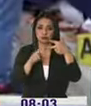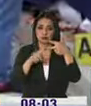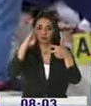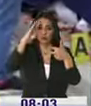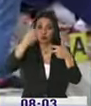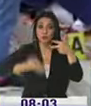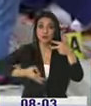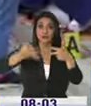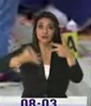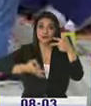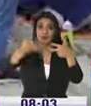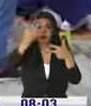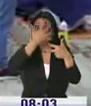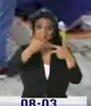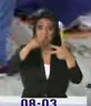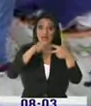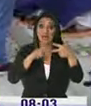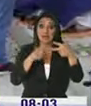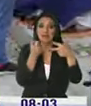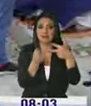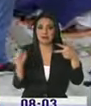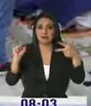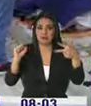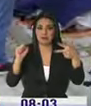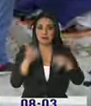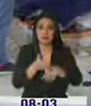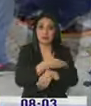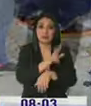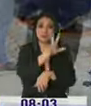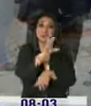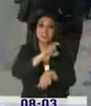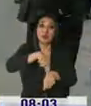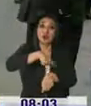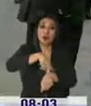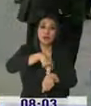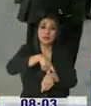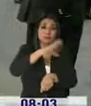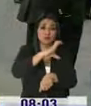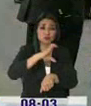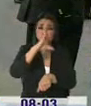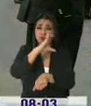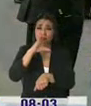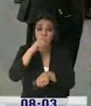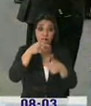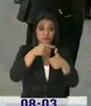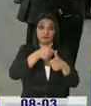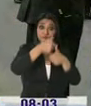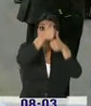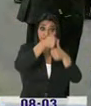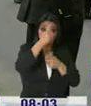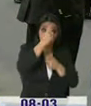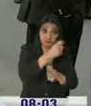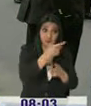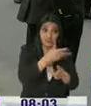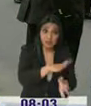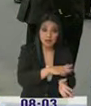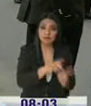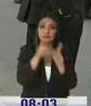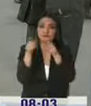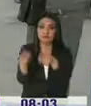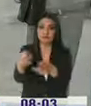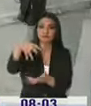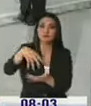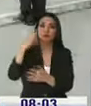Judicial de Esmeraldas fueron recuperados tras 30 horas de búsqueda. Luego de los honores, el cadáver del oficial fue trasladado hasta la provincia de